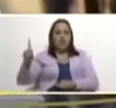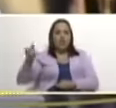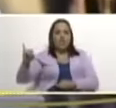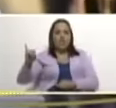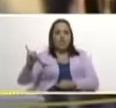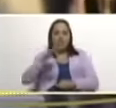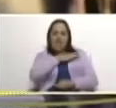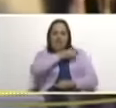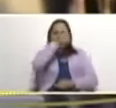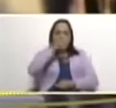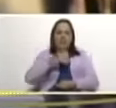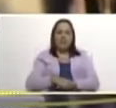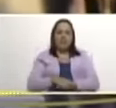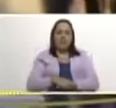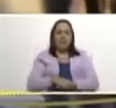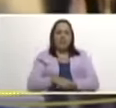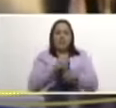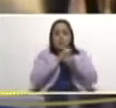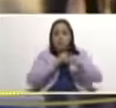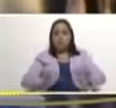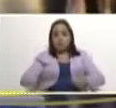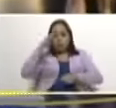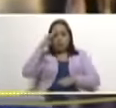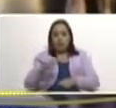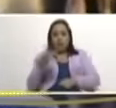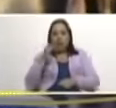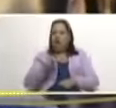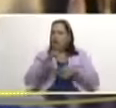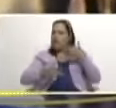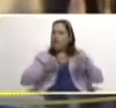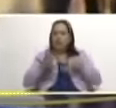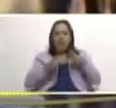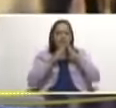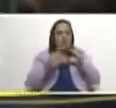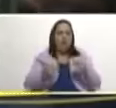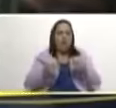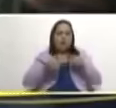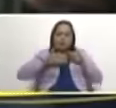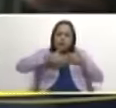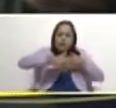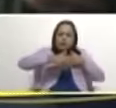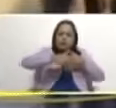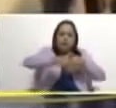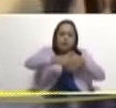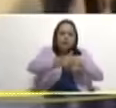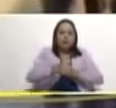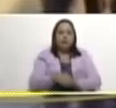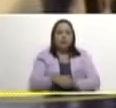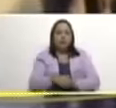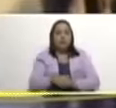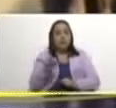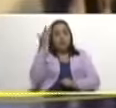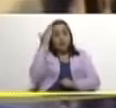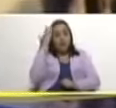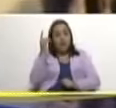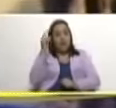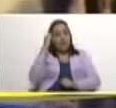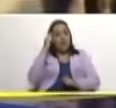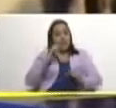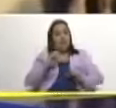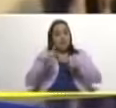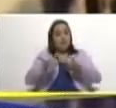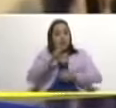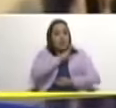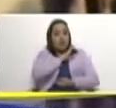que estuvieron en todo el recorrido, a pesar de ser los días de enero que está empezando el año, la